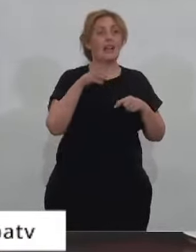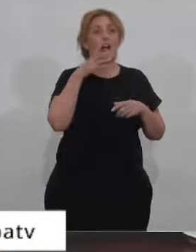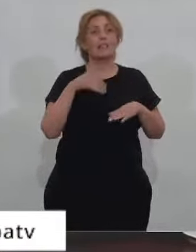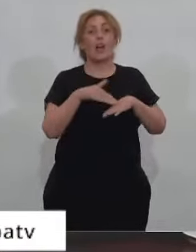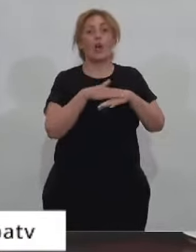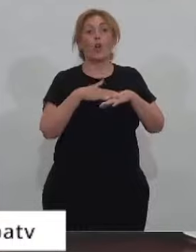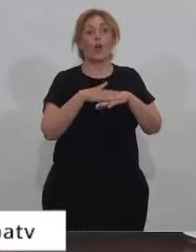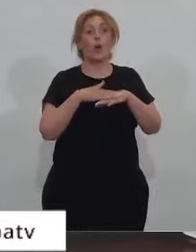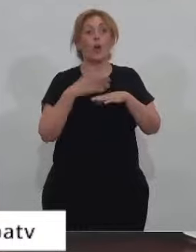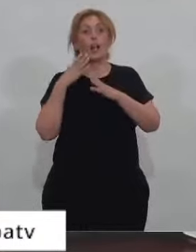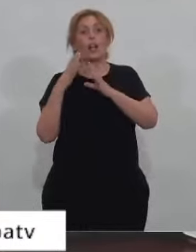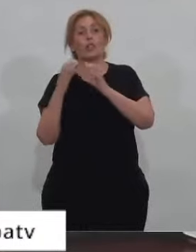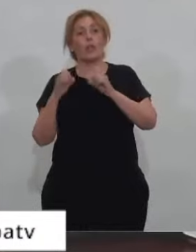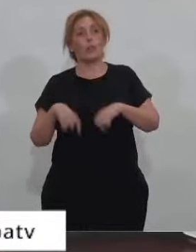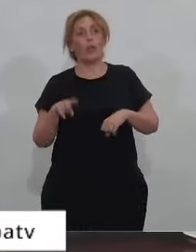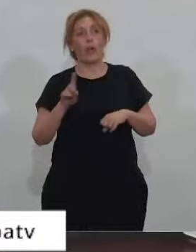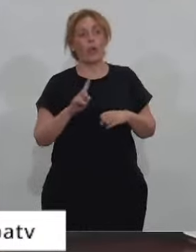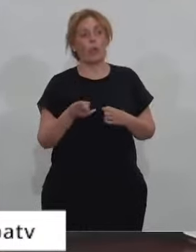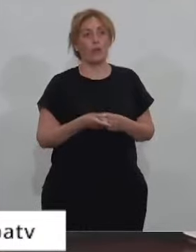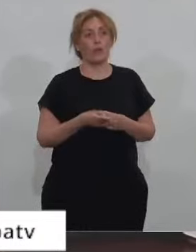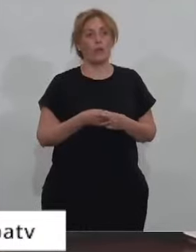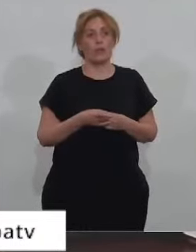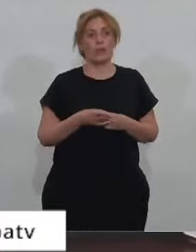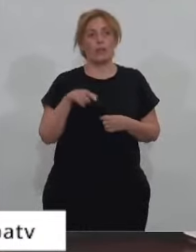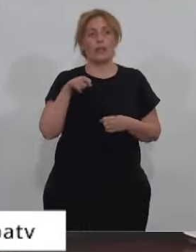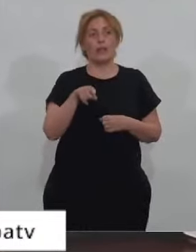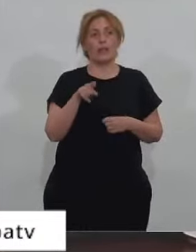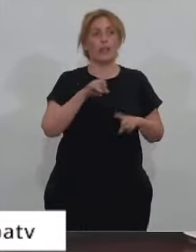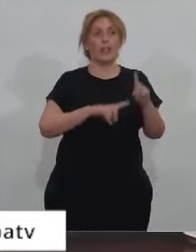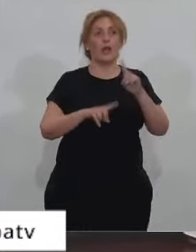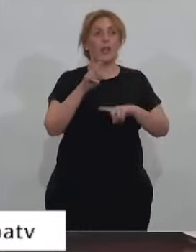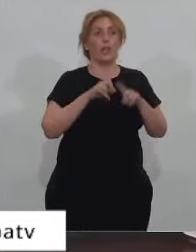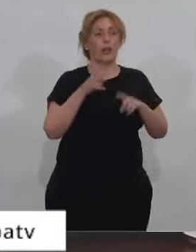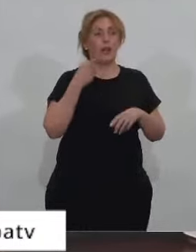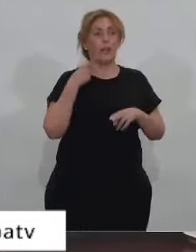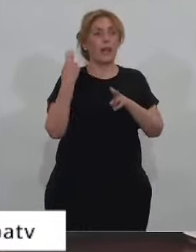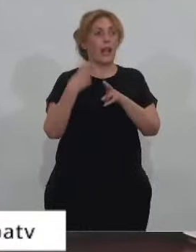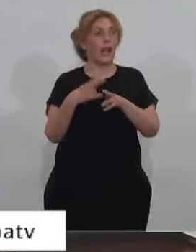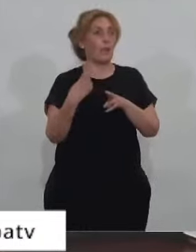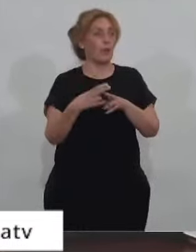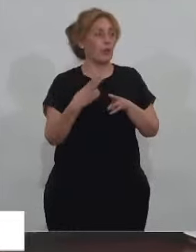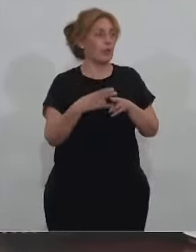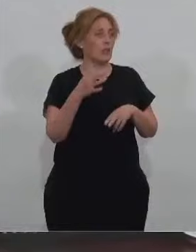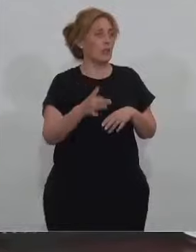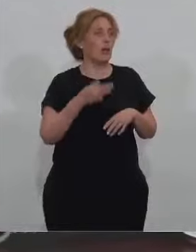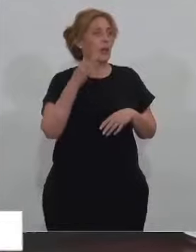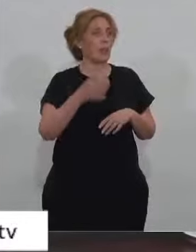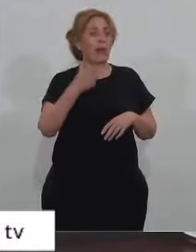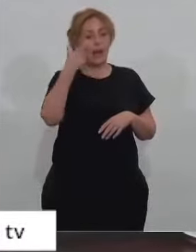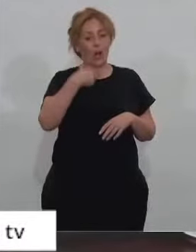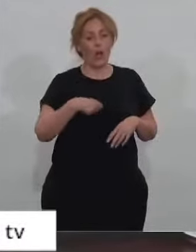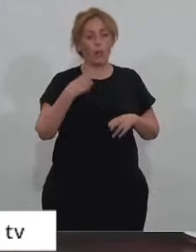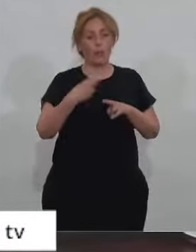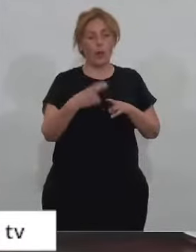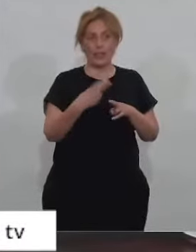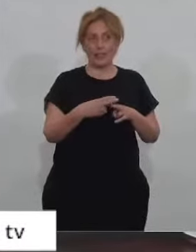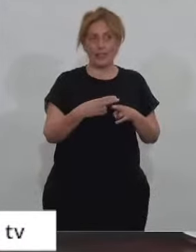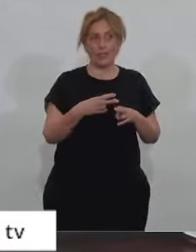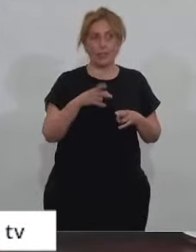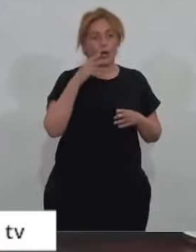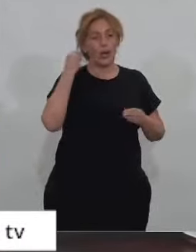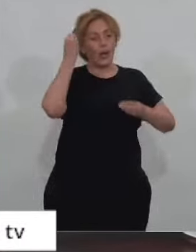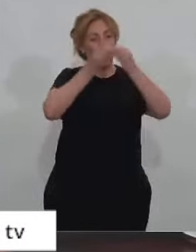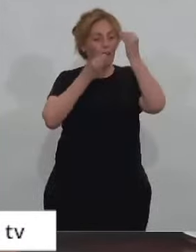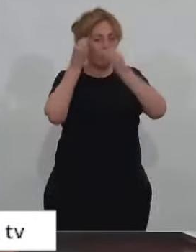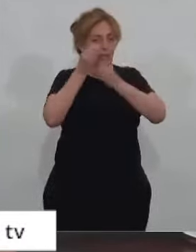gran problema para la política y para los políticos. Por lo tanto, reflexionemos en ese asunto porque hoy estamos